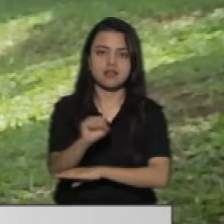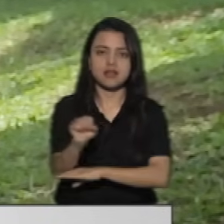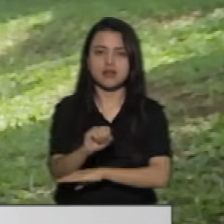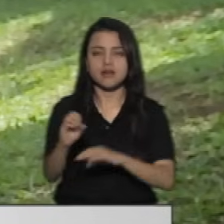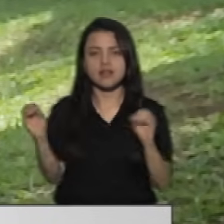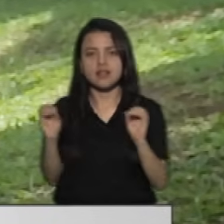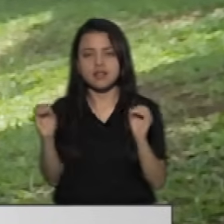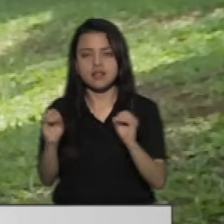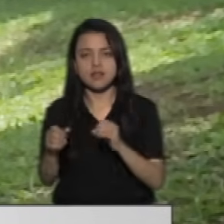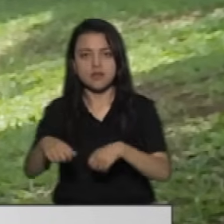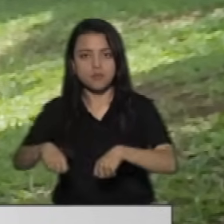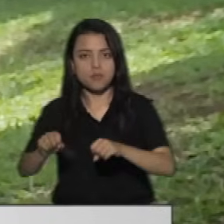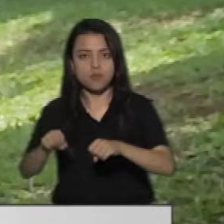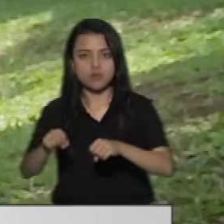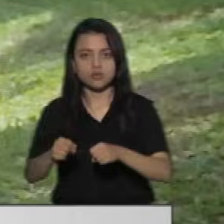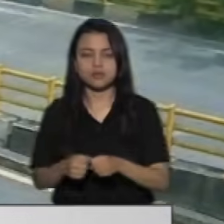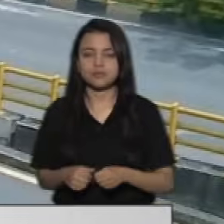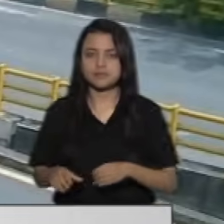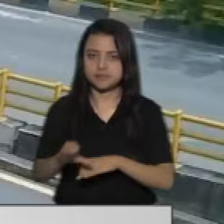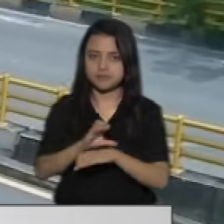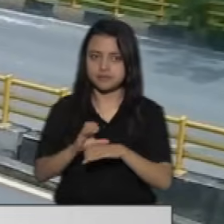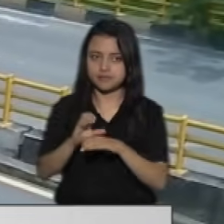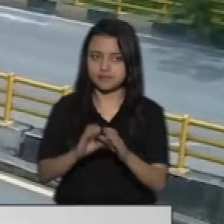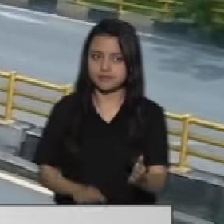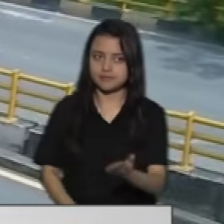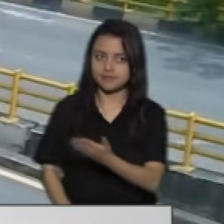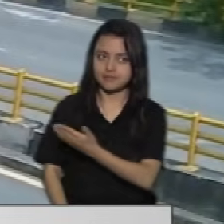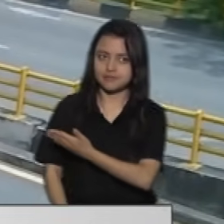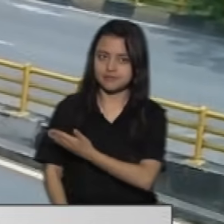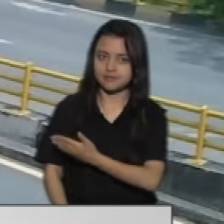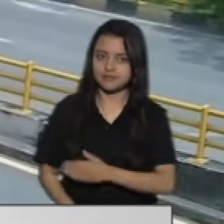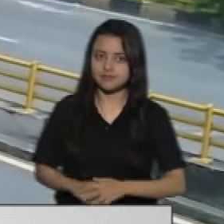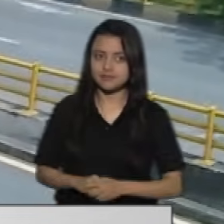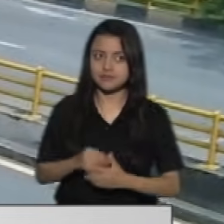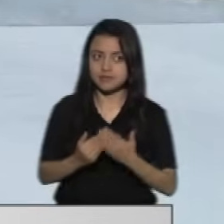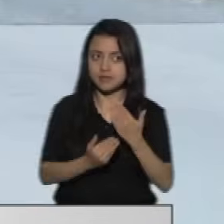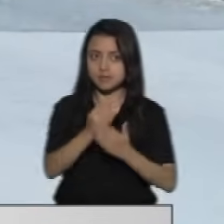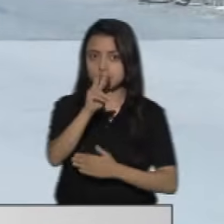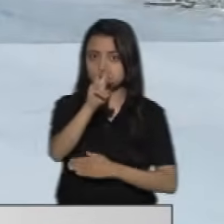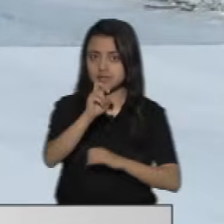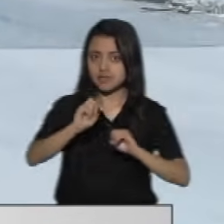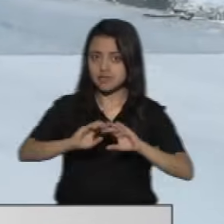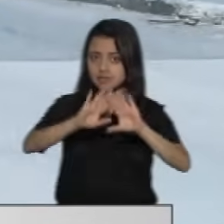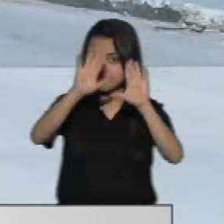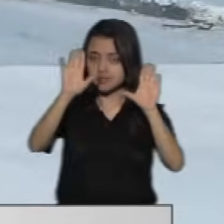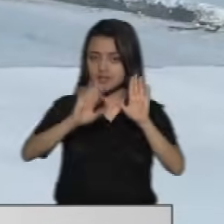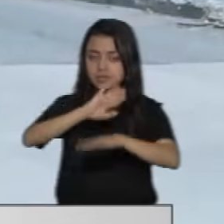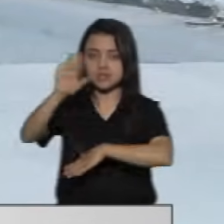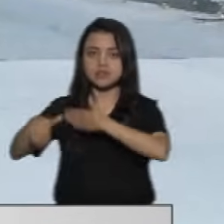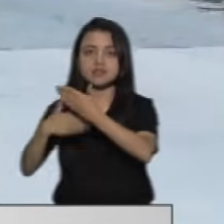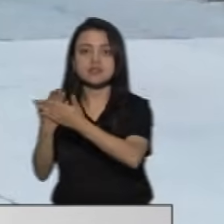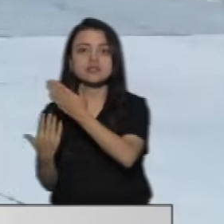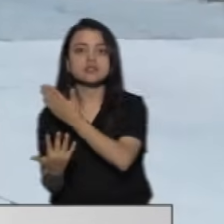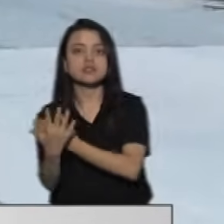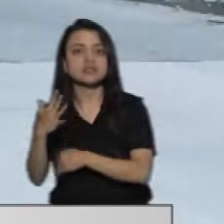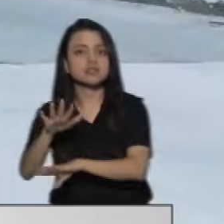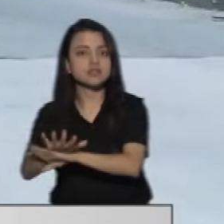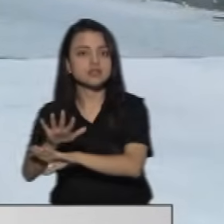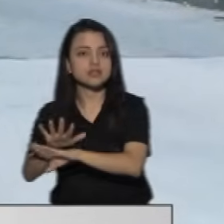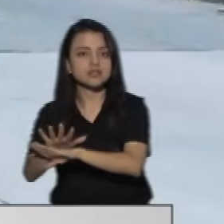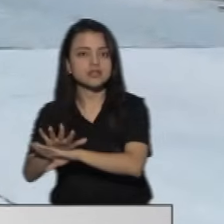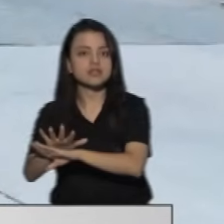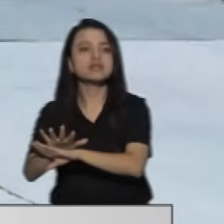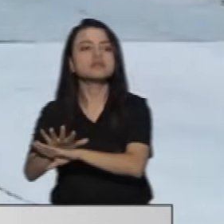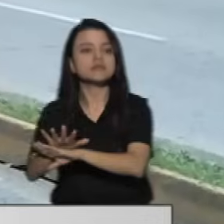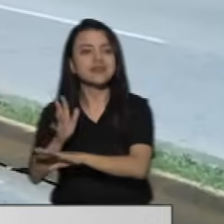del 2023 en la ciudad. La jornada que dio inicio a las 7 de la mañana y que se extenderá hasta las 5 de la tarde, cobijará